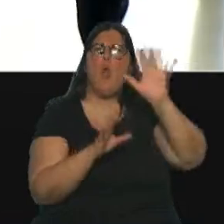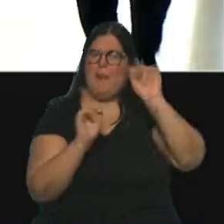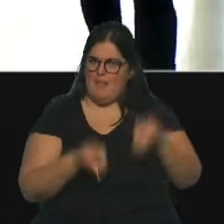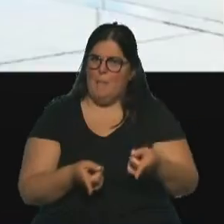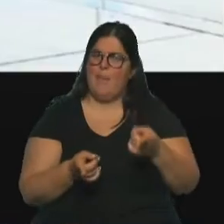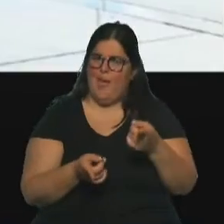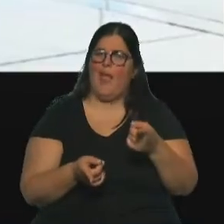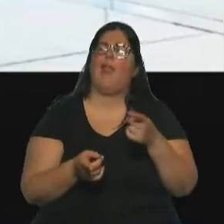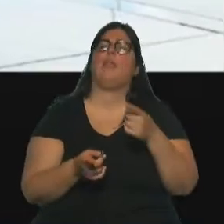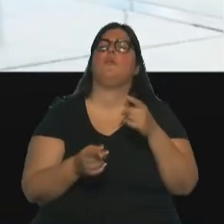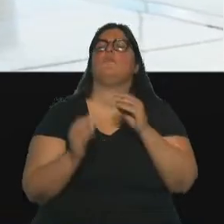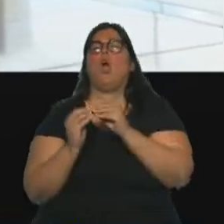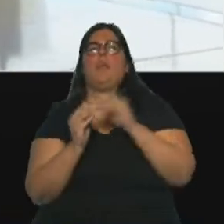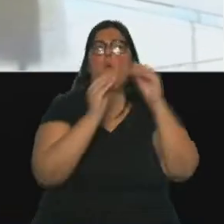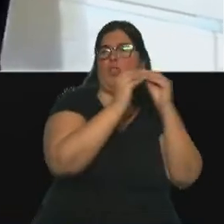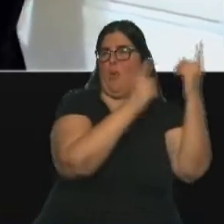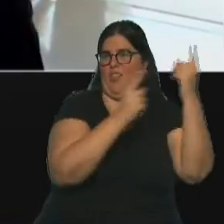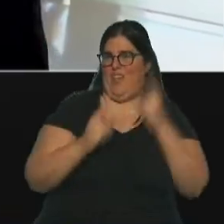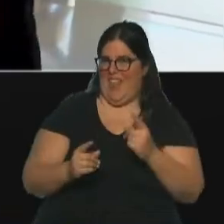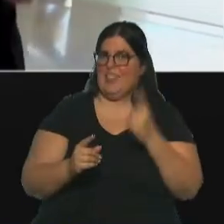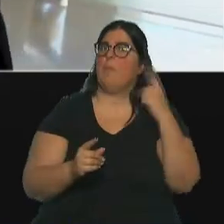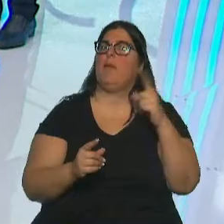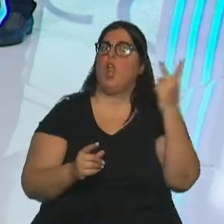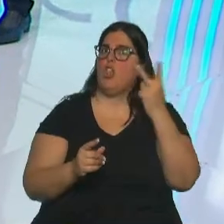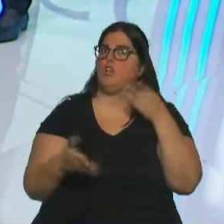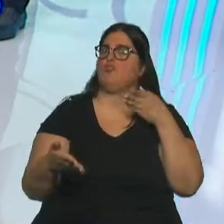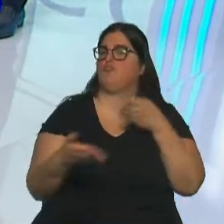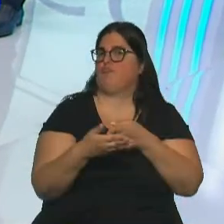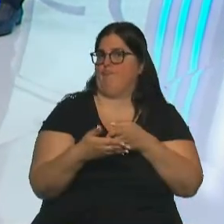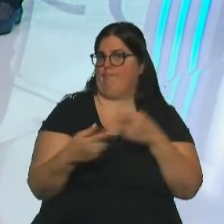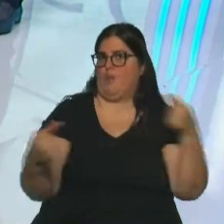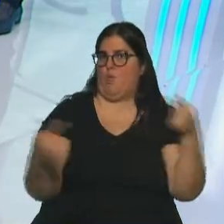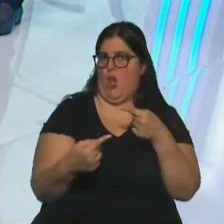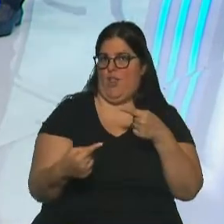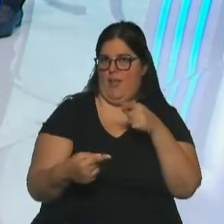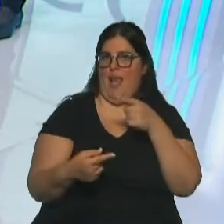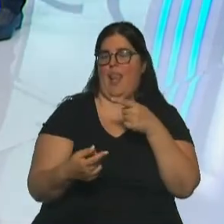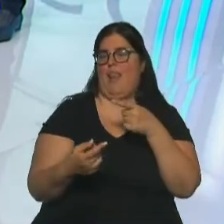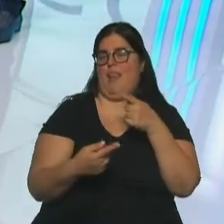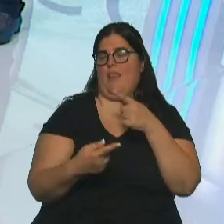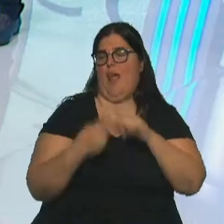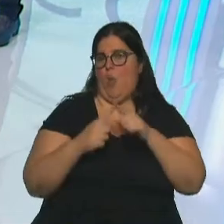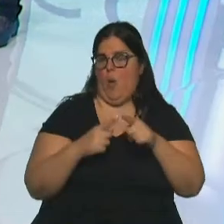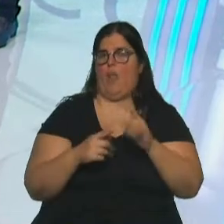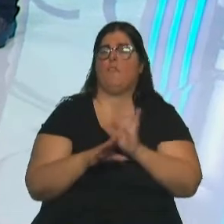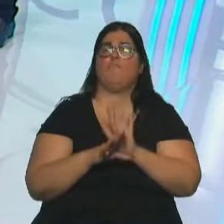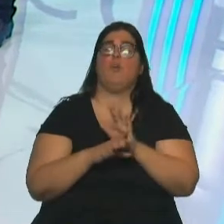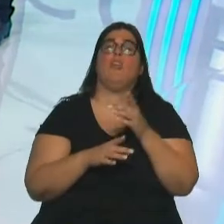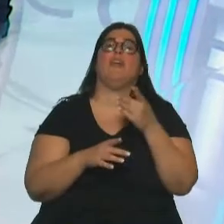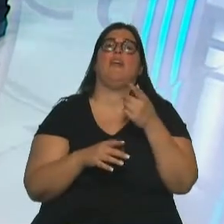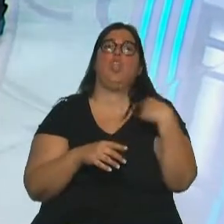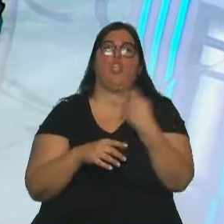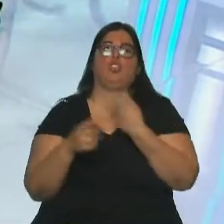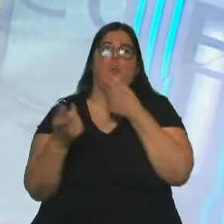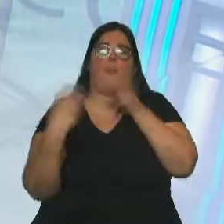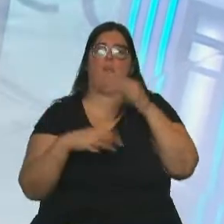por razones diferentes también se oponen a esta importación más importante o más voluminosa de materias primas y sobre